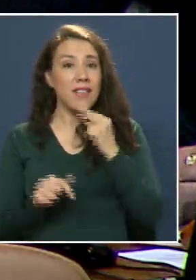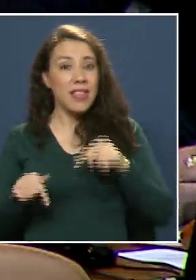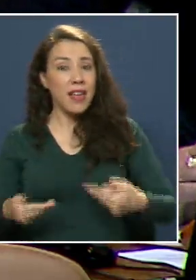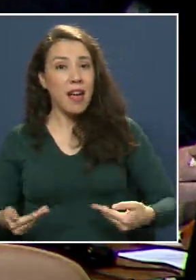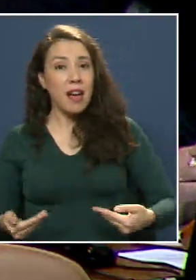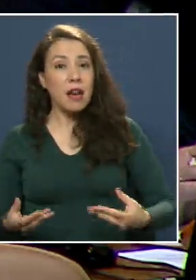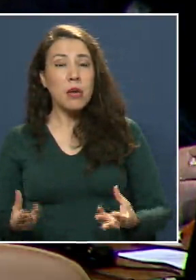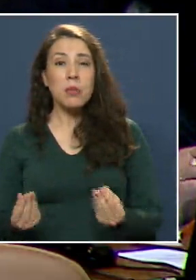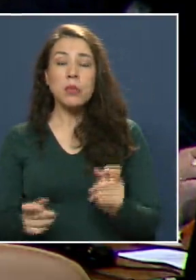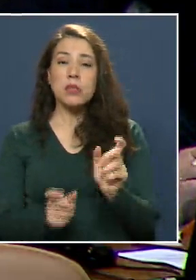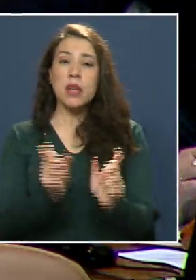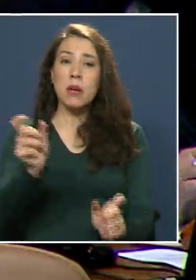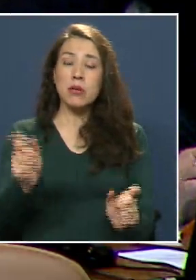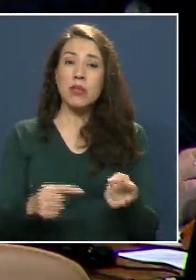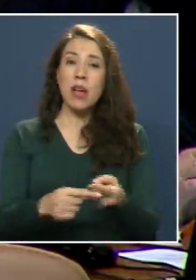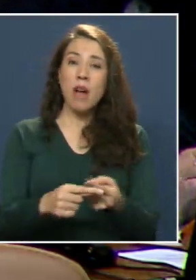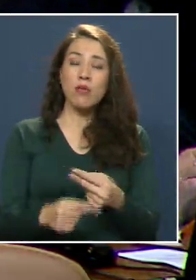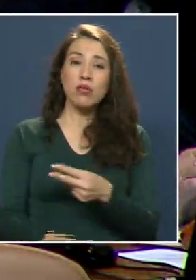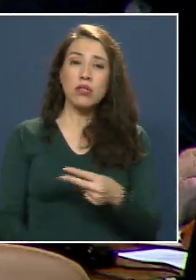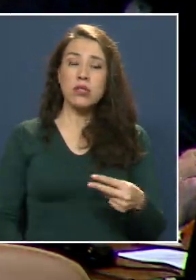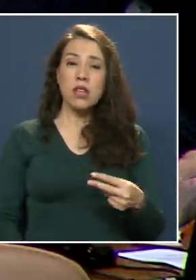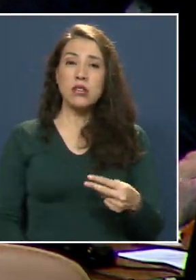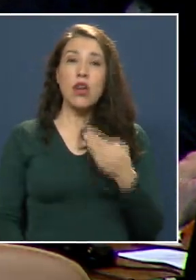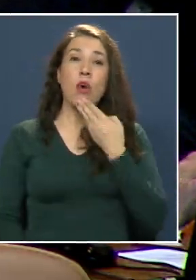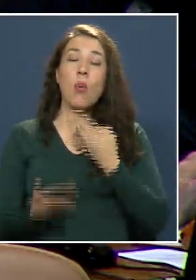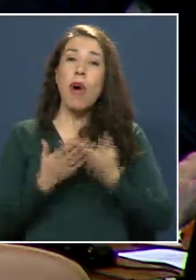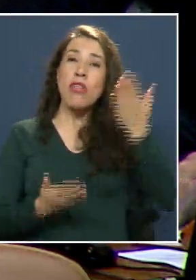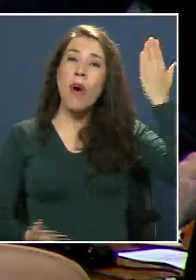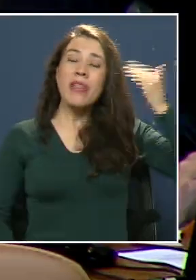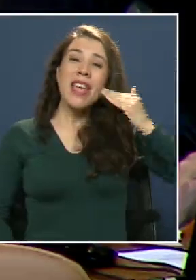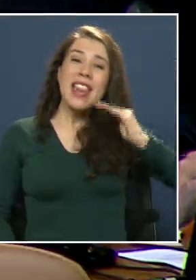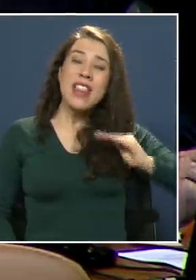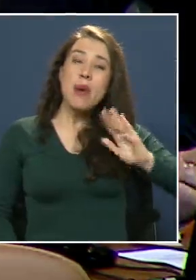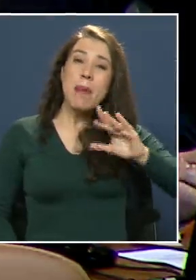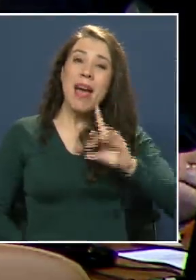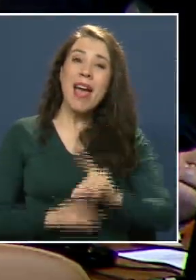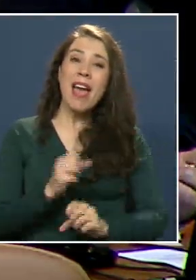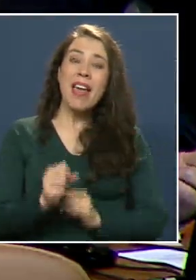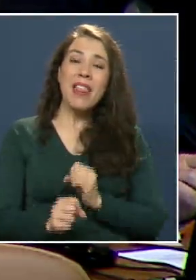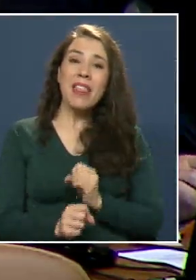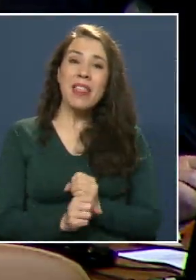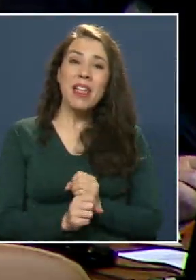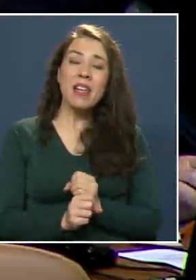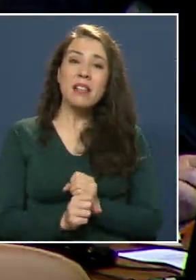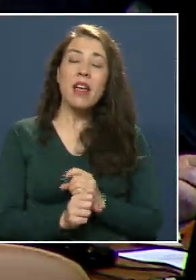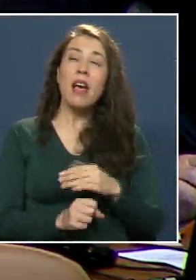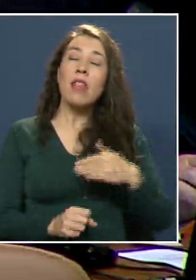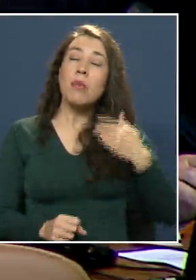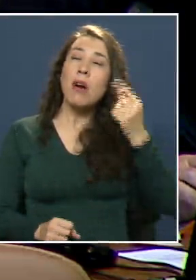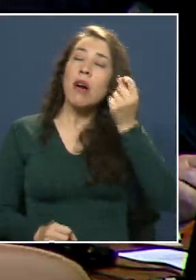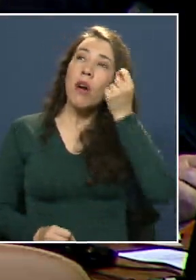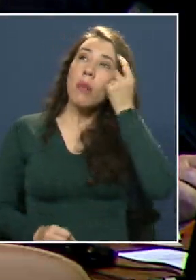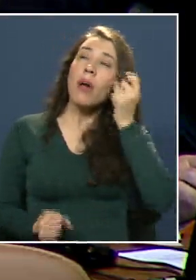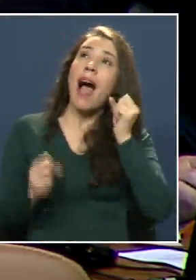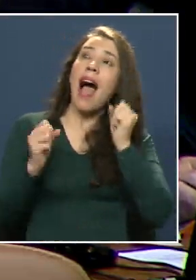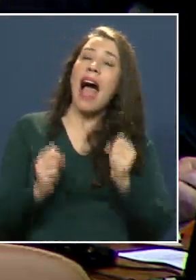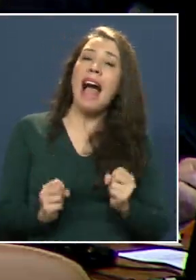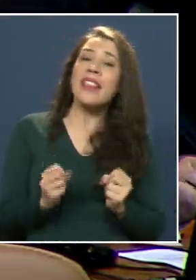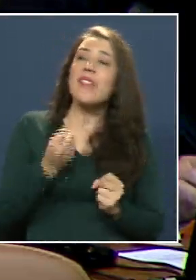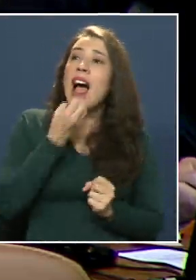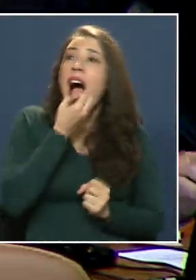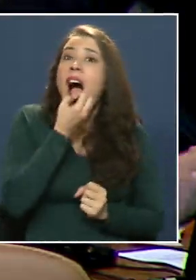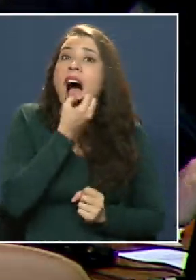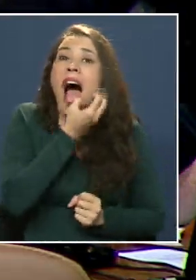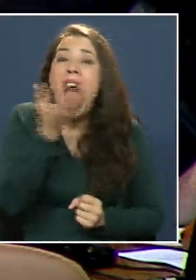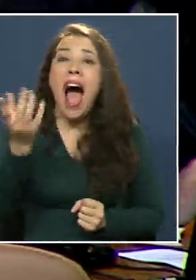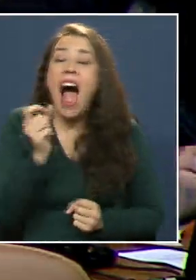gran parte de las personas abusadas sexualmente durante su niñez o siendo menores de edad recién son conscientes o se atreven a denunciar los hechos